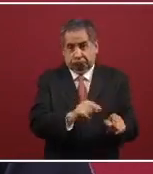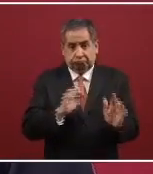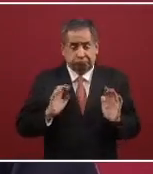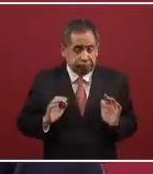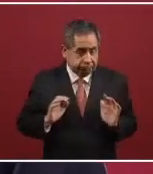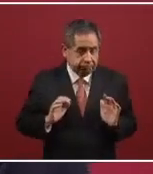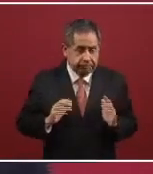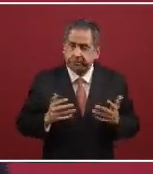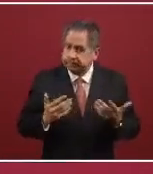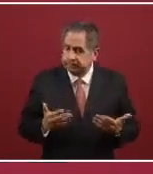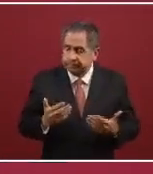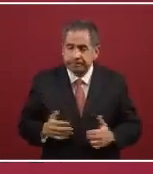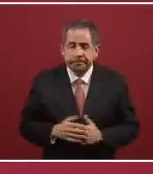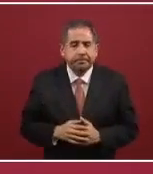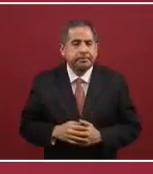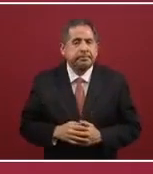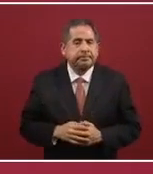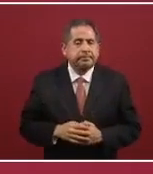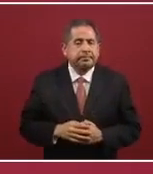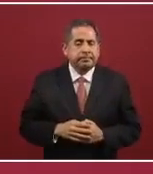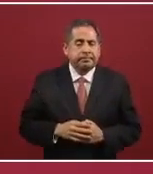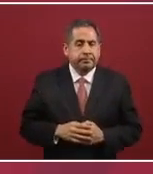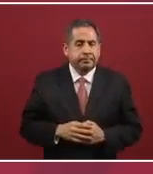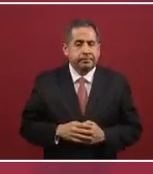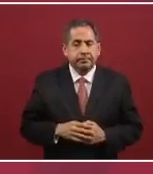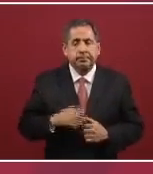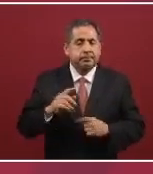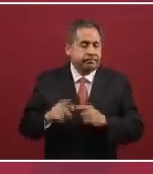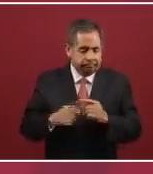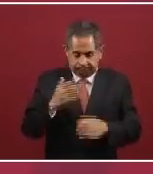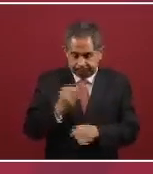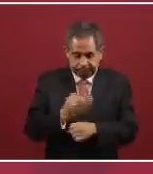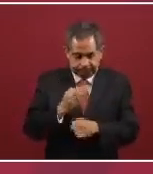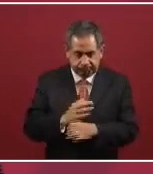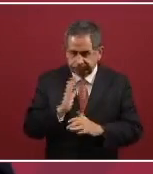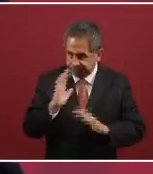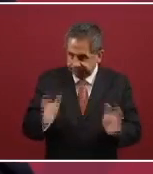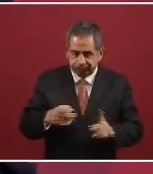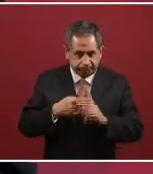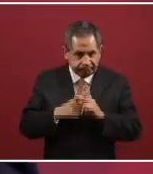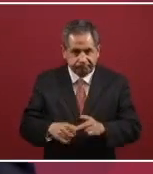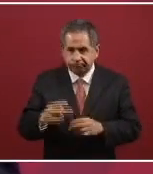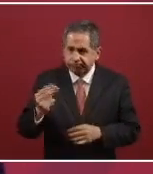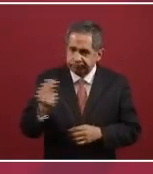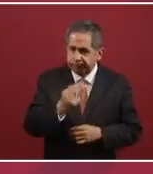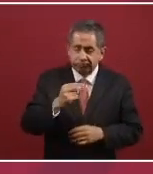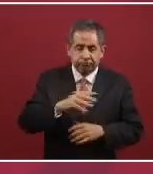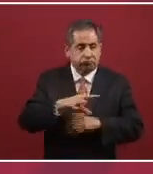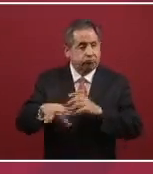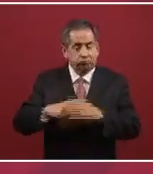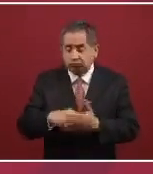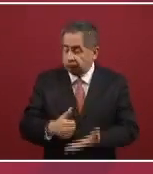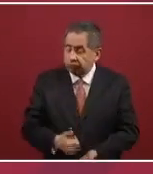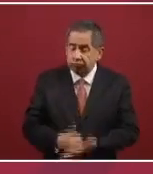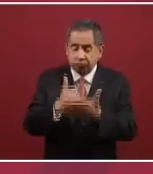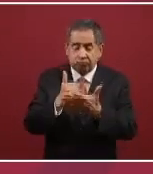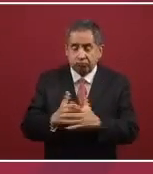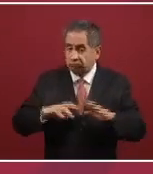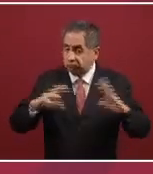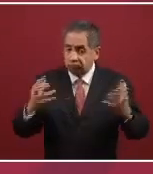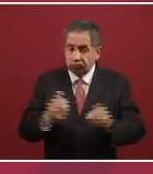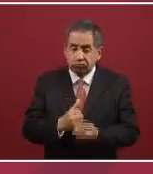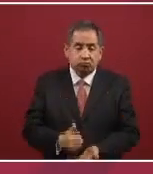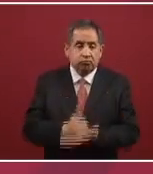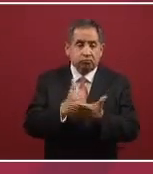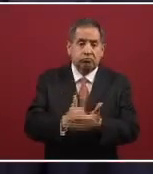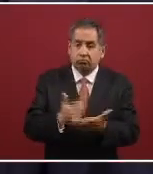Entonces ya llegó el tiempo en que tenemos todos que ayudar. Esto